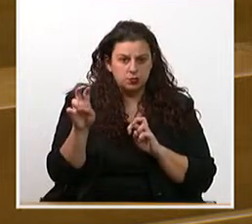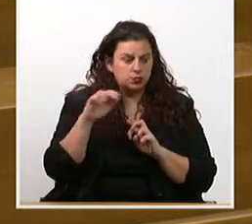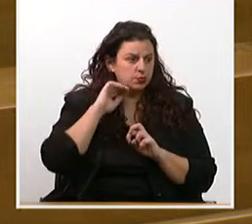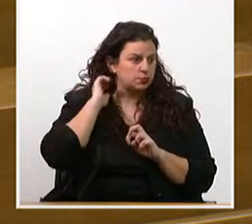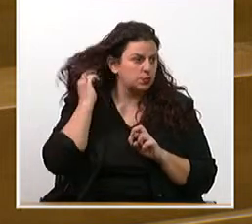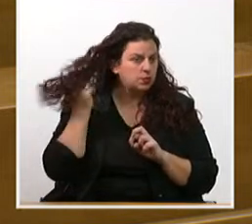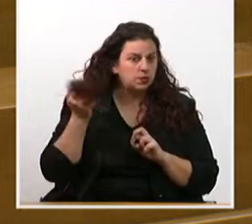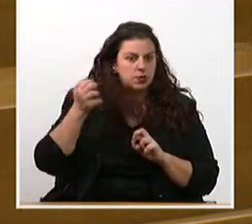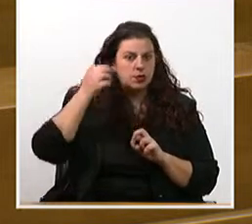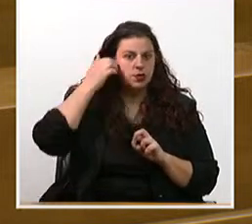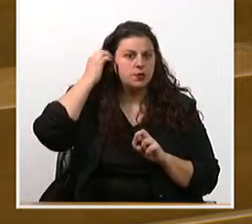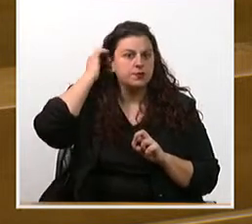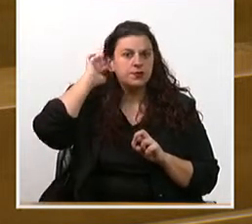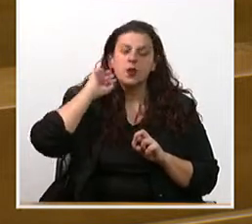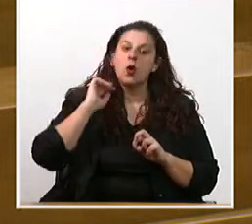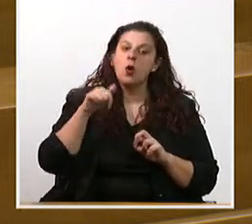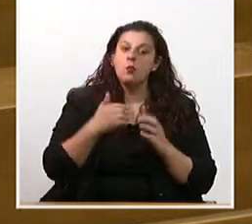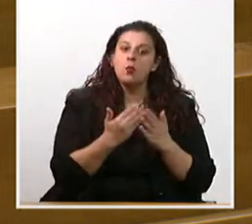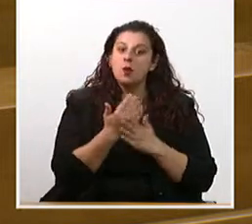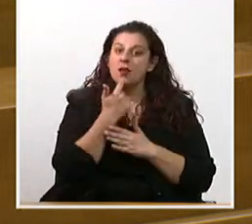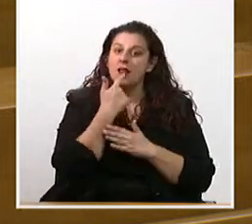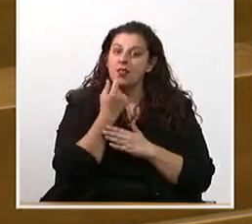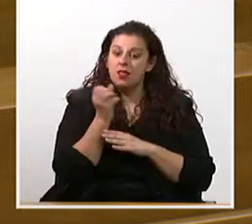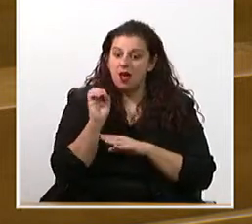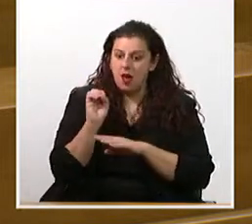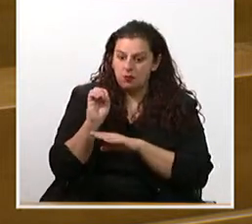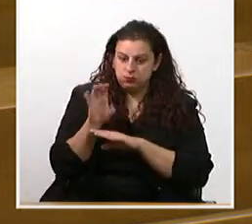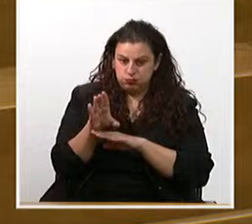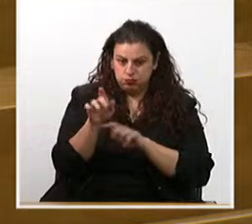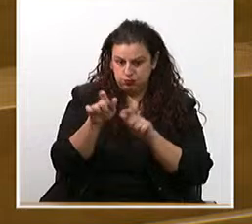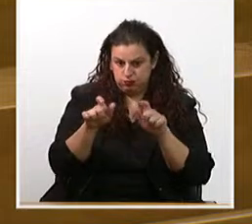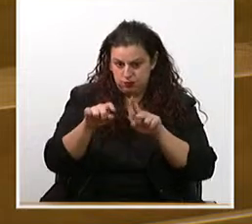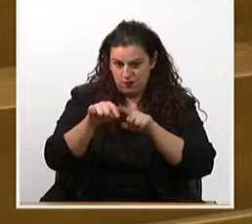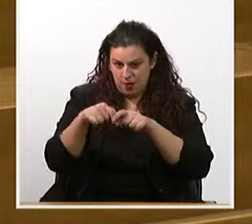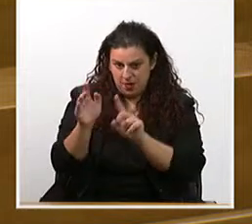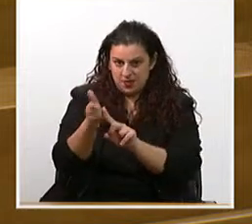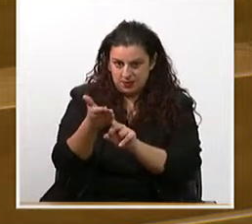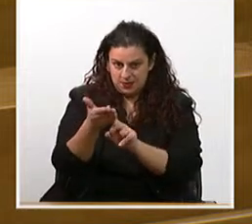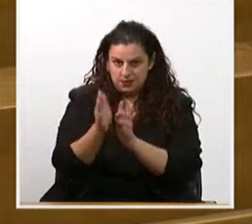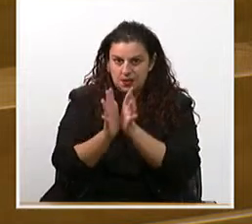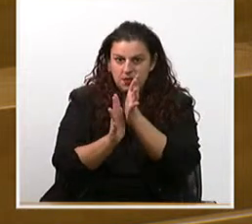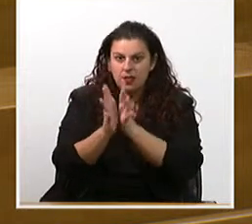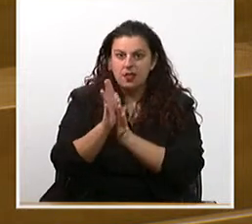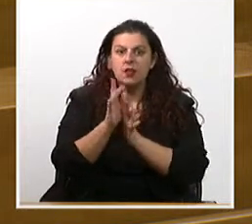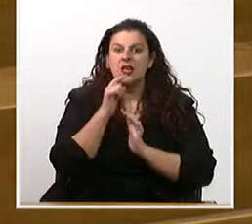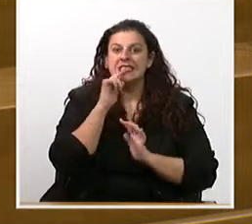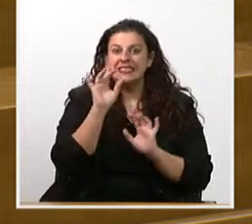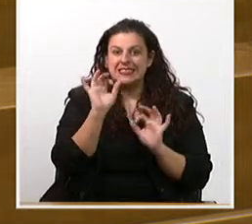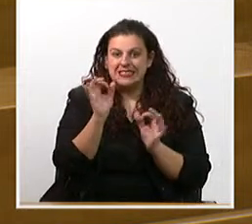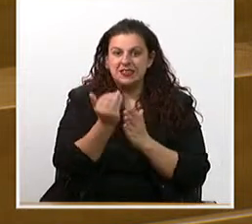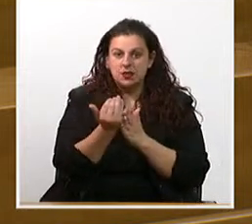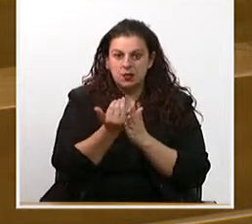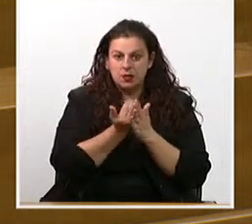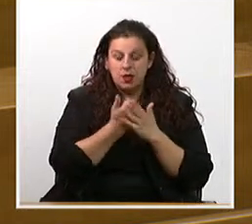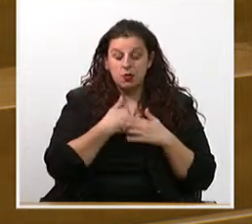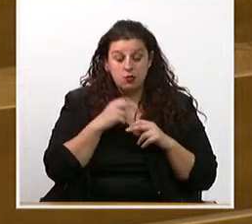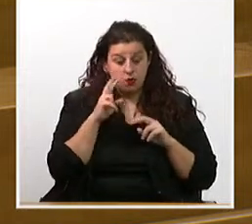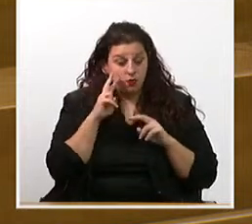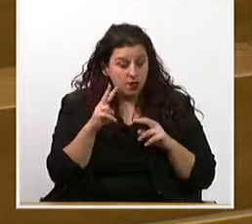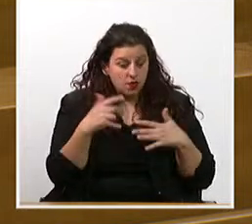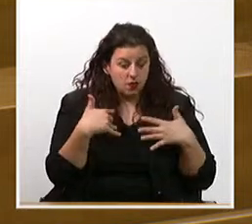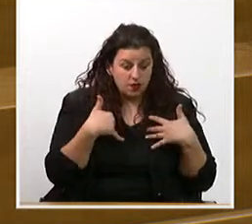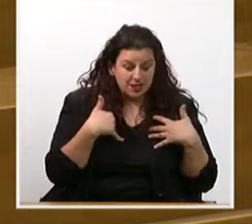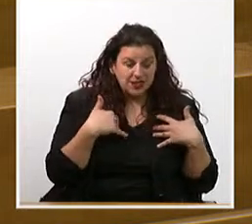han una inres y yo he V que vun V